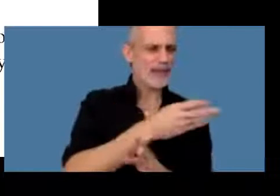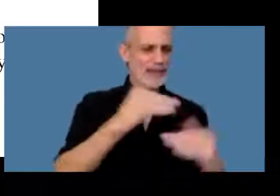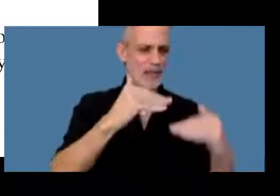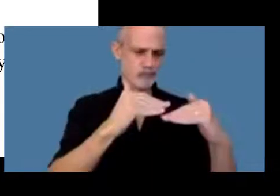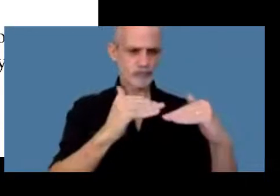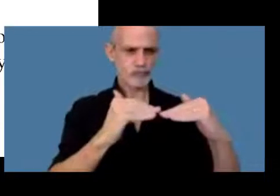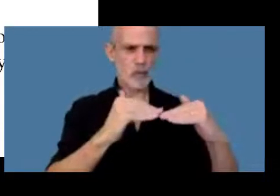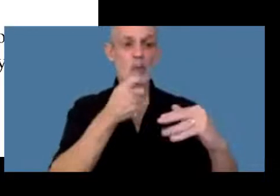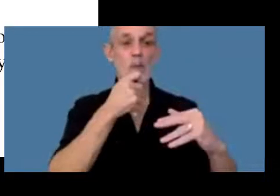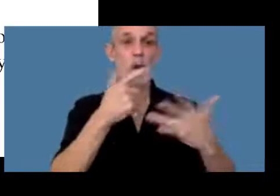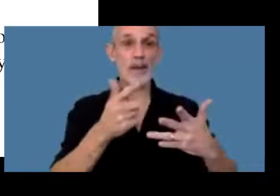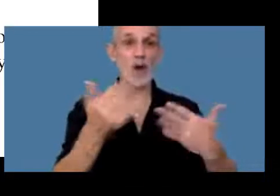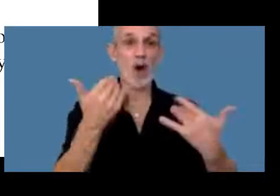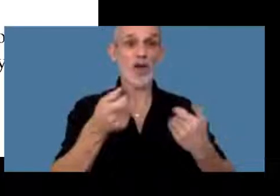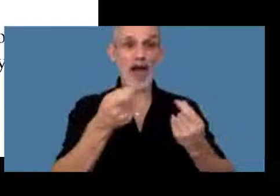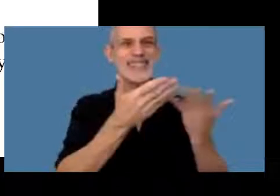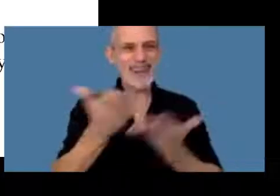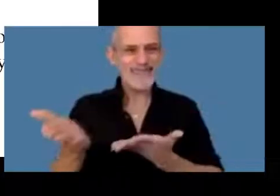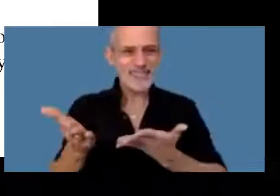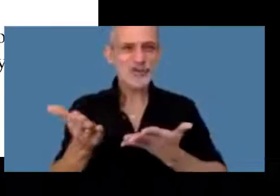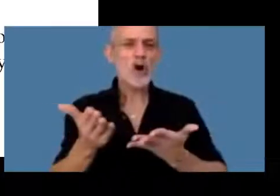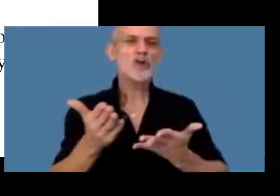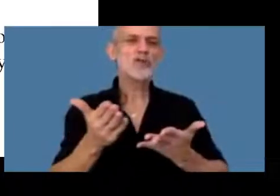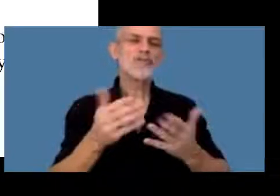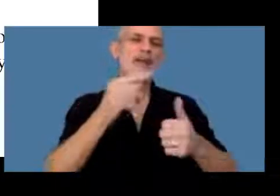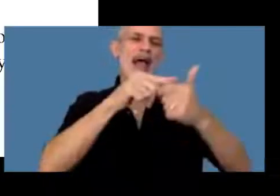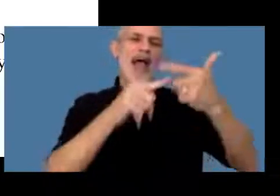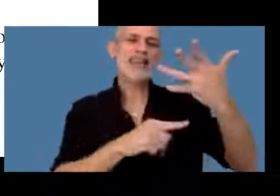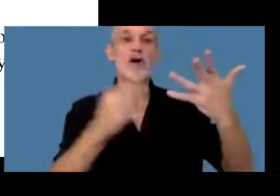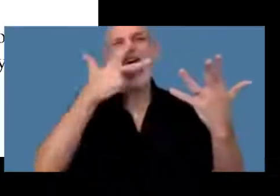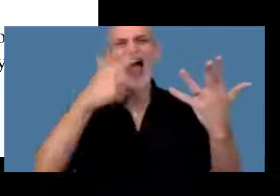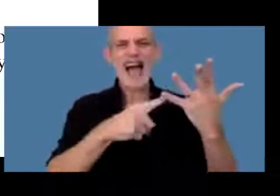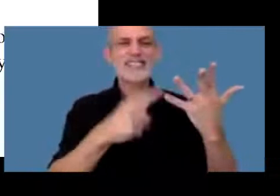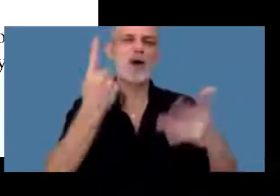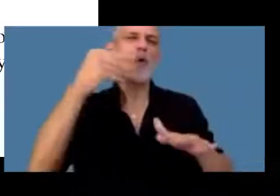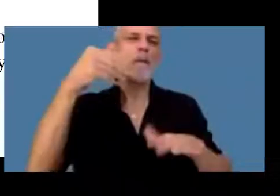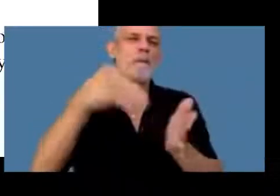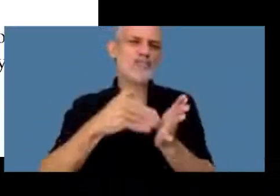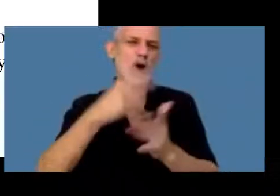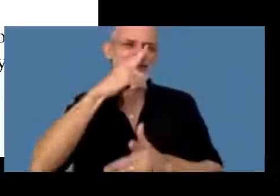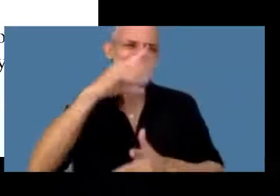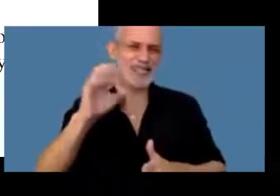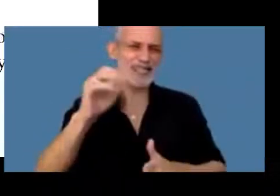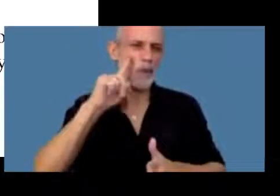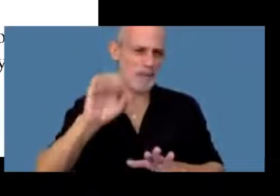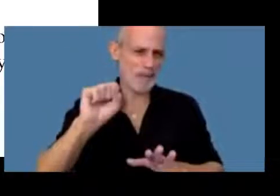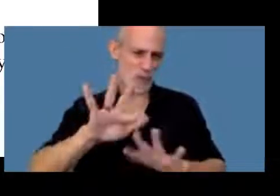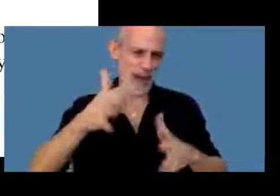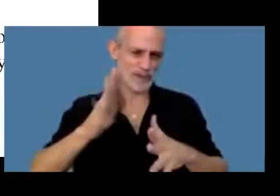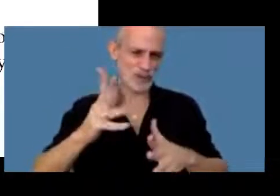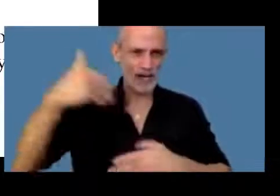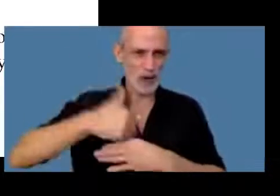ser prestadores de servicio, categoría H andaba en 1.700.000 pesos aproximadamente,